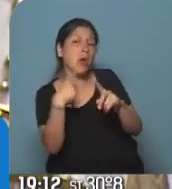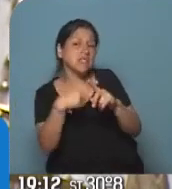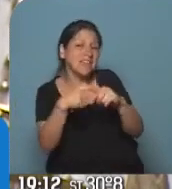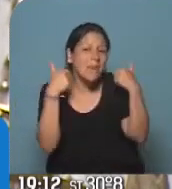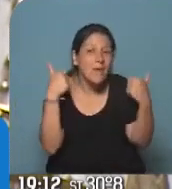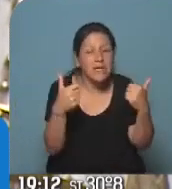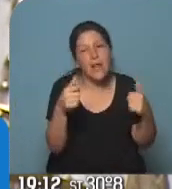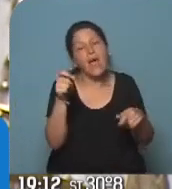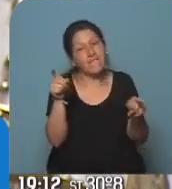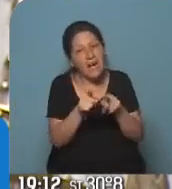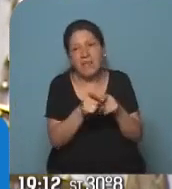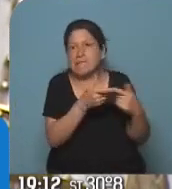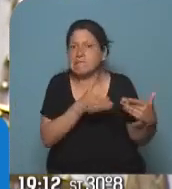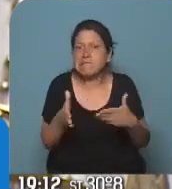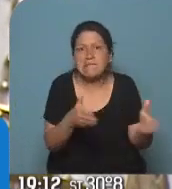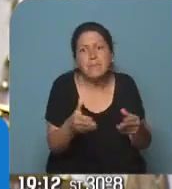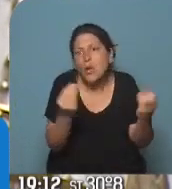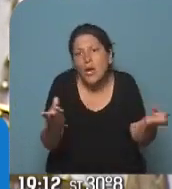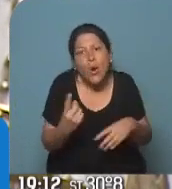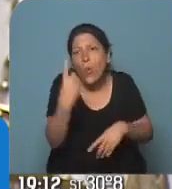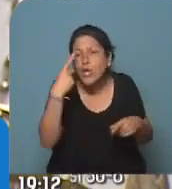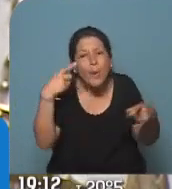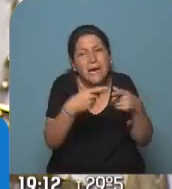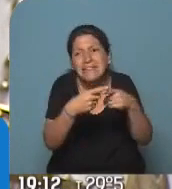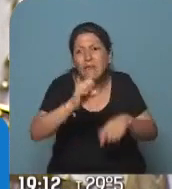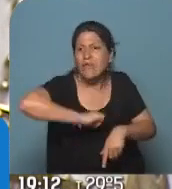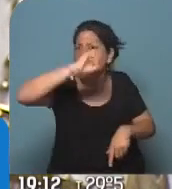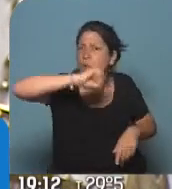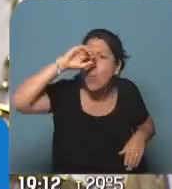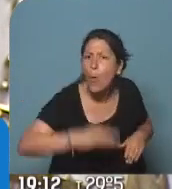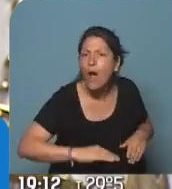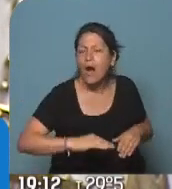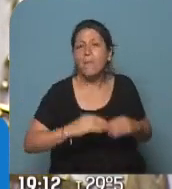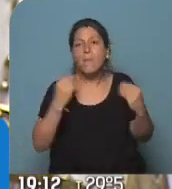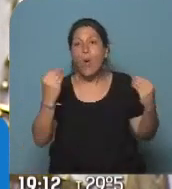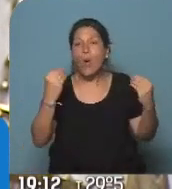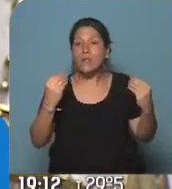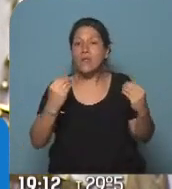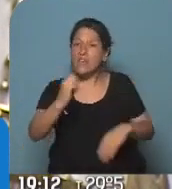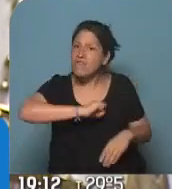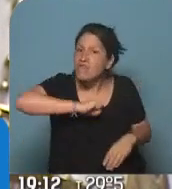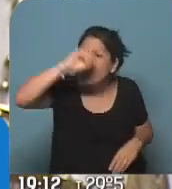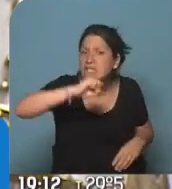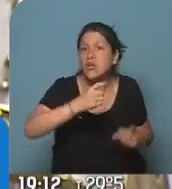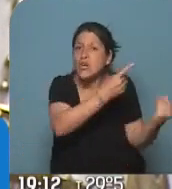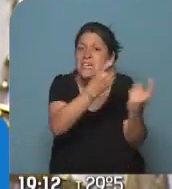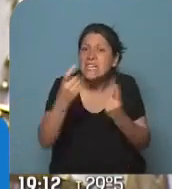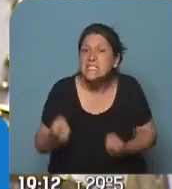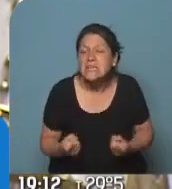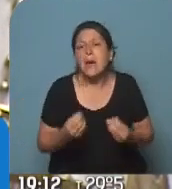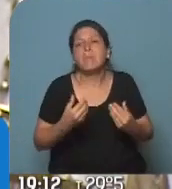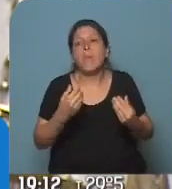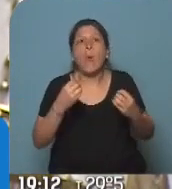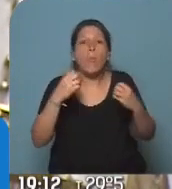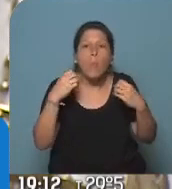el camino es bajar la inflación porque está ligado además íntimamente el bajar la inflación con el desarrollo, con la